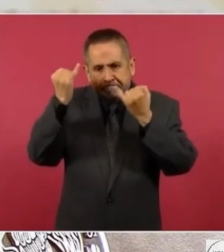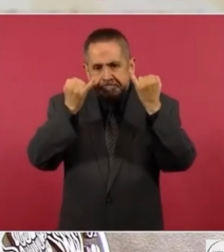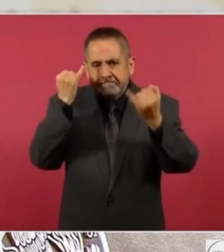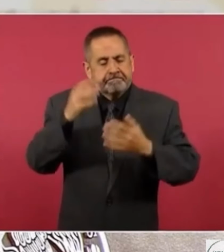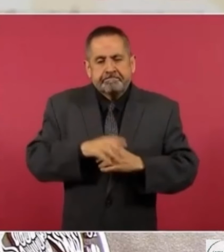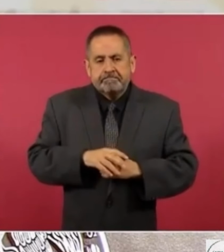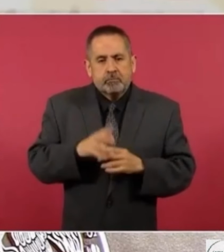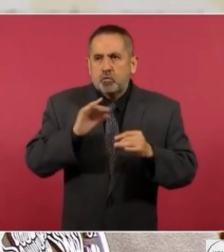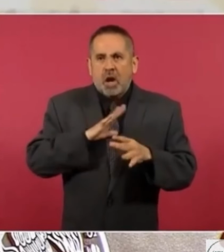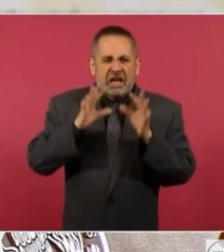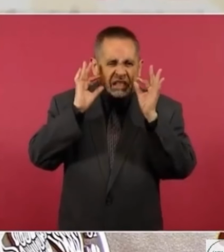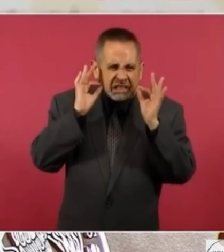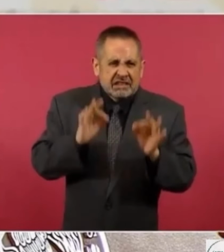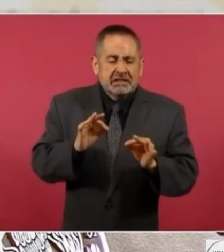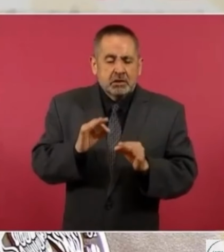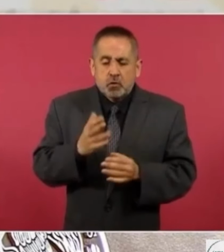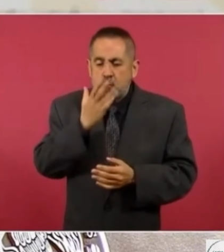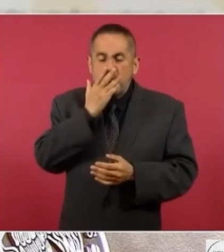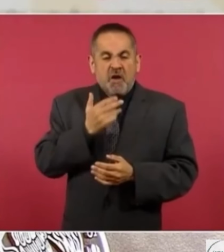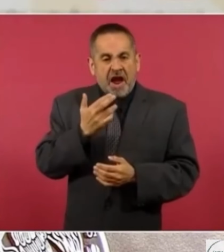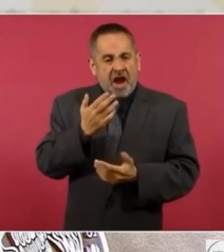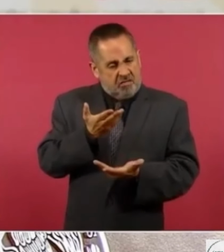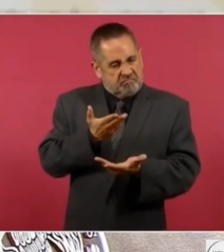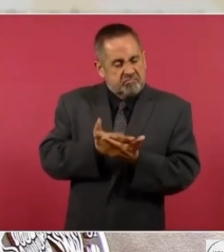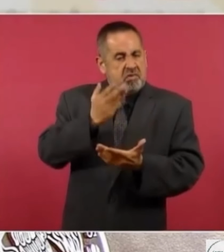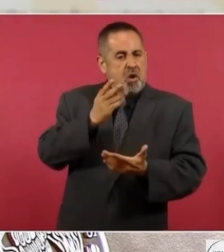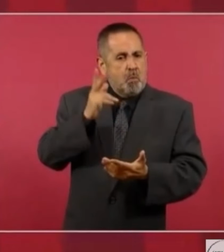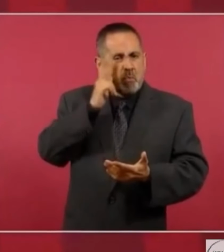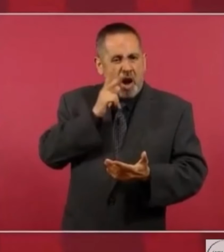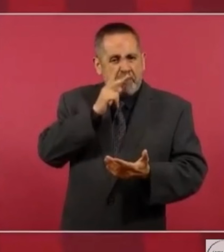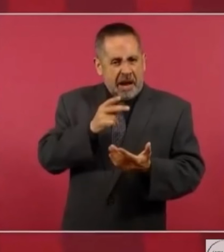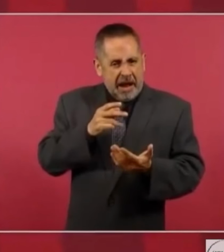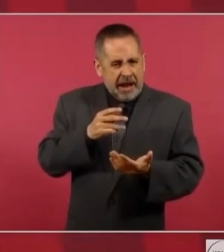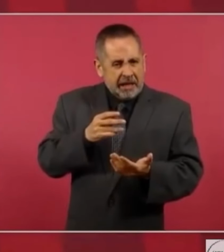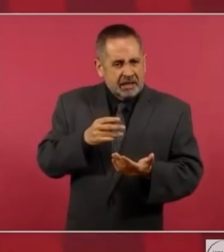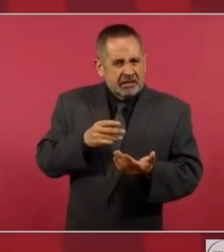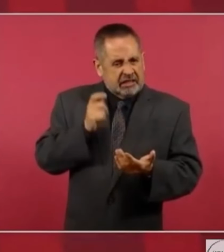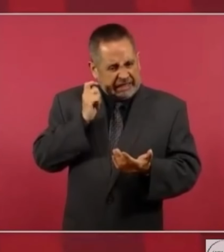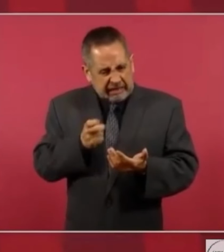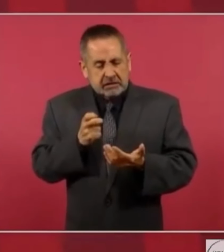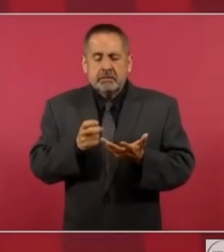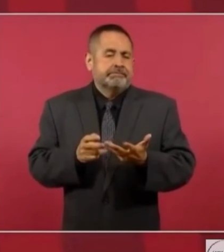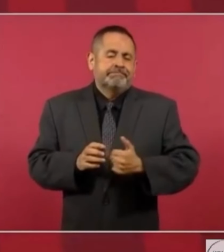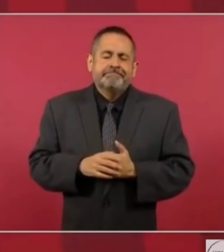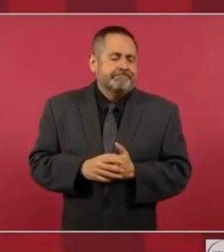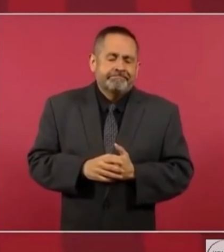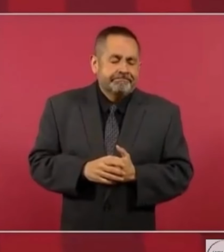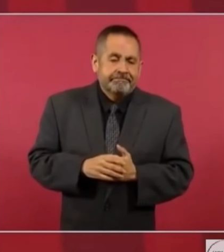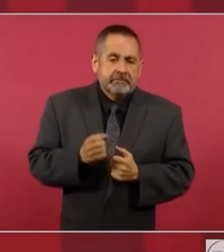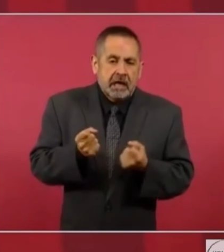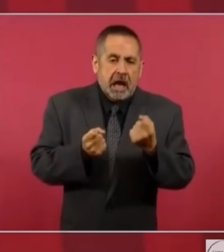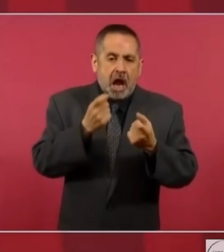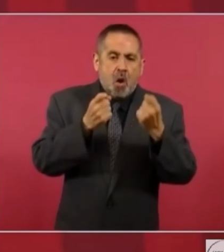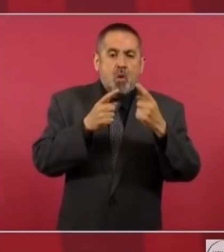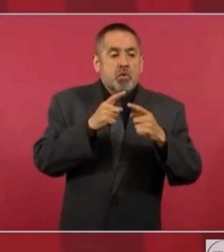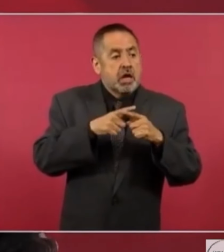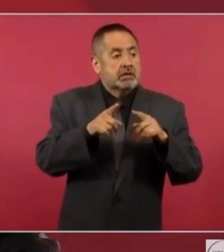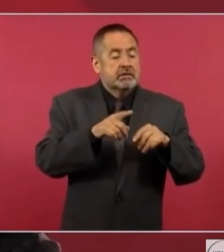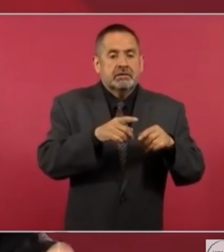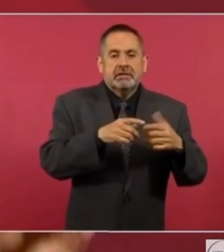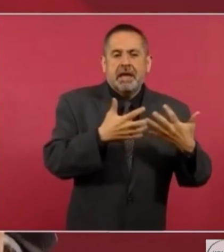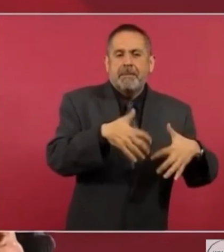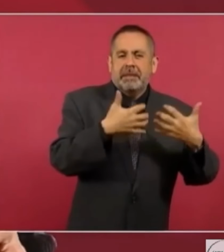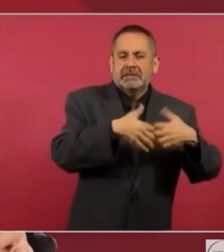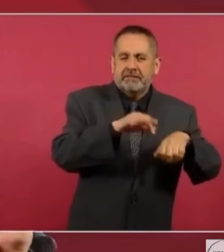poco sin fundamento o se han sobreinterpretado algunos estudios que algunas de las casas